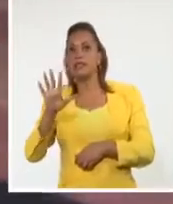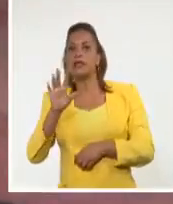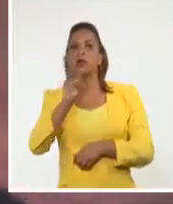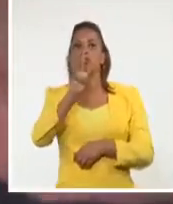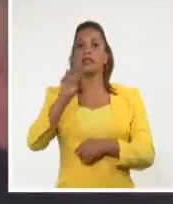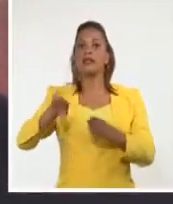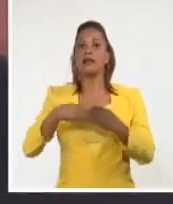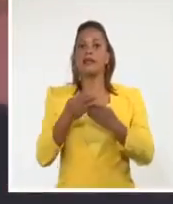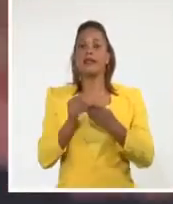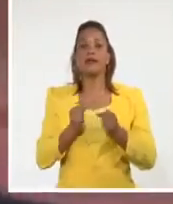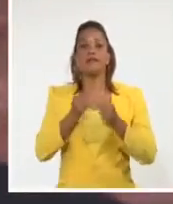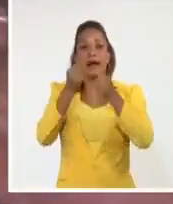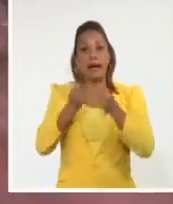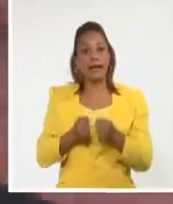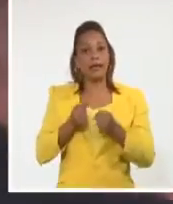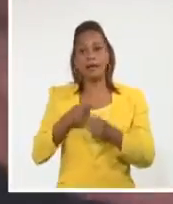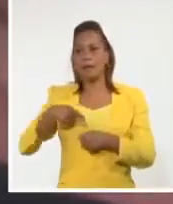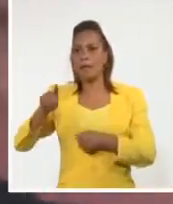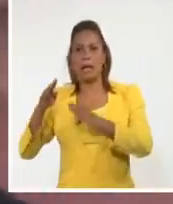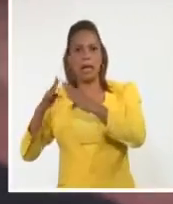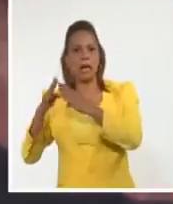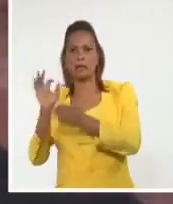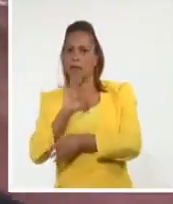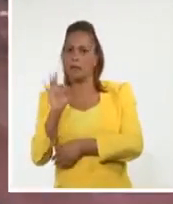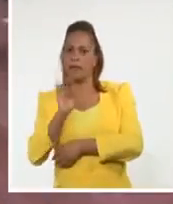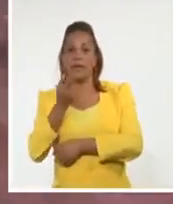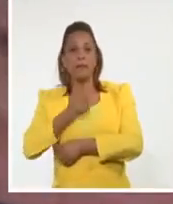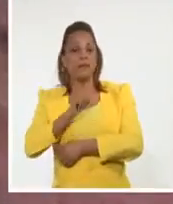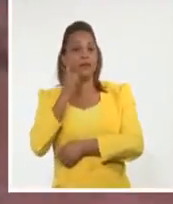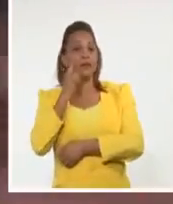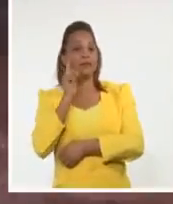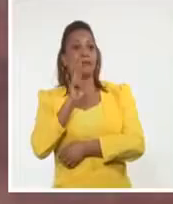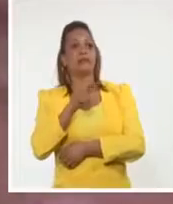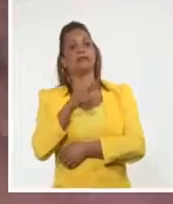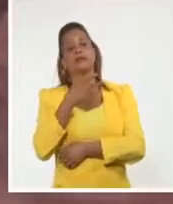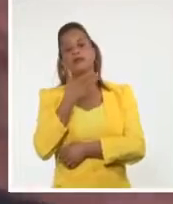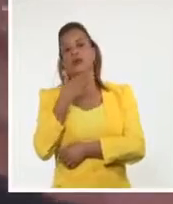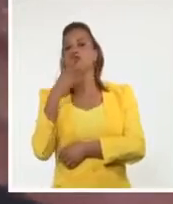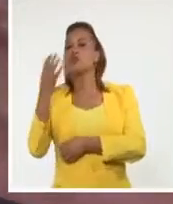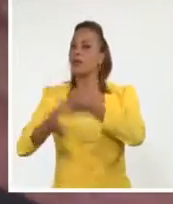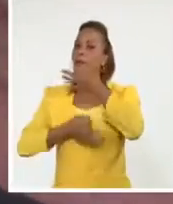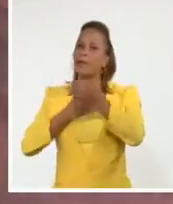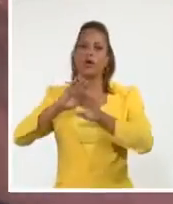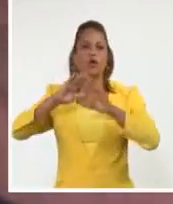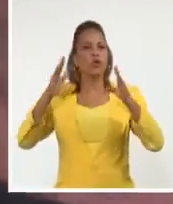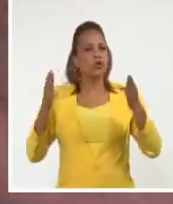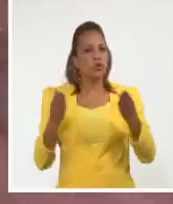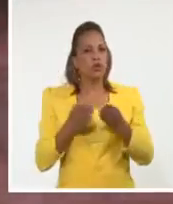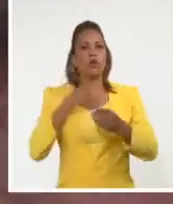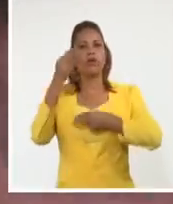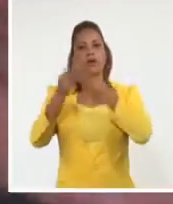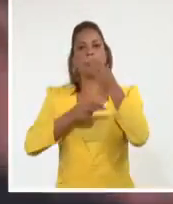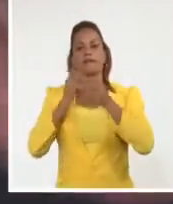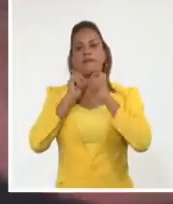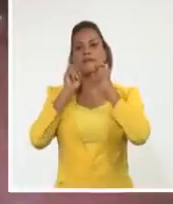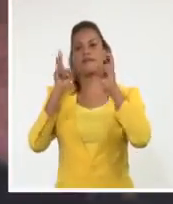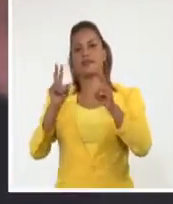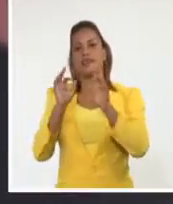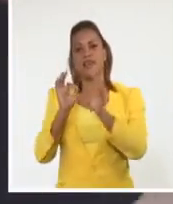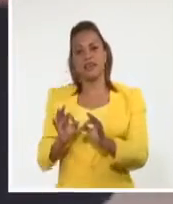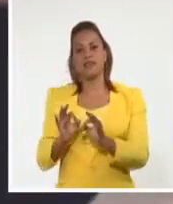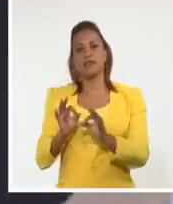casa. Mis hijos me ven como un paradigma y yo le digo a ellos que todo lo que hagamos en la vida es la obra